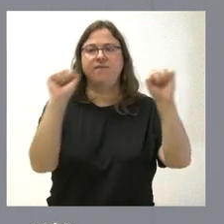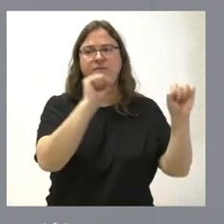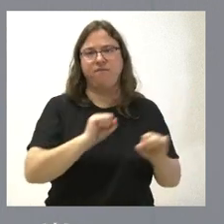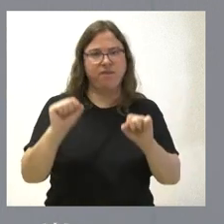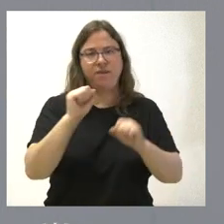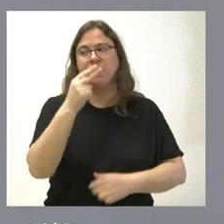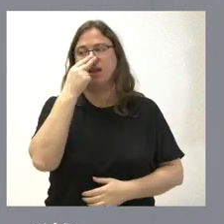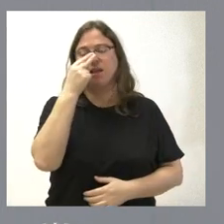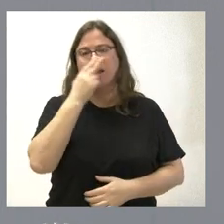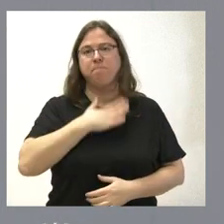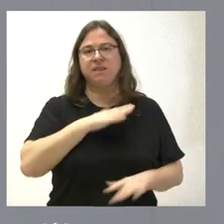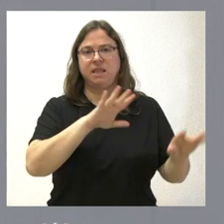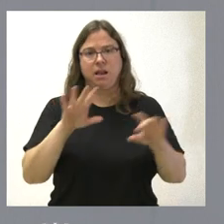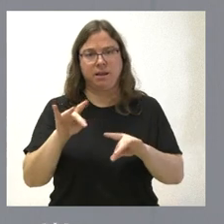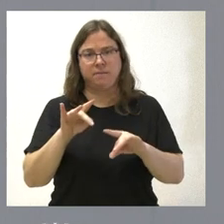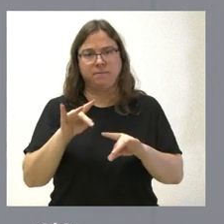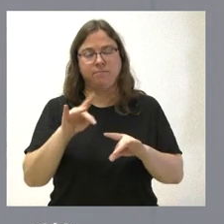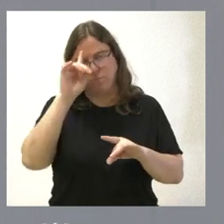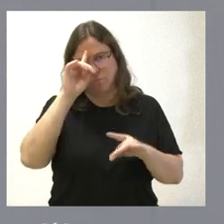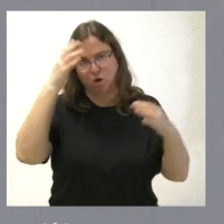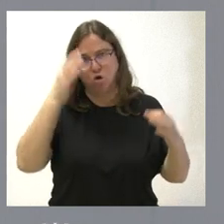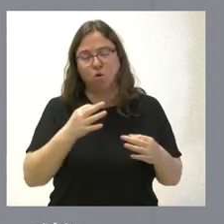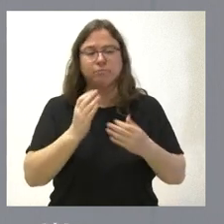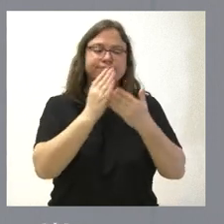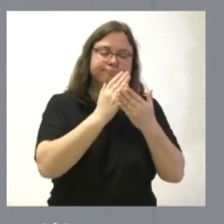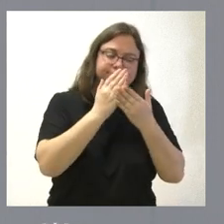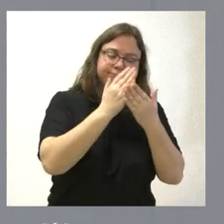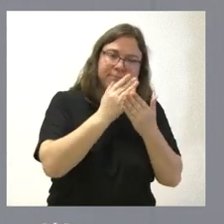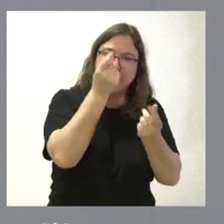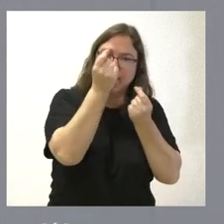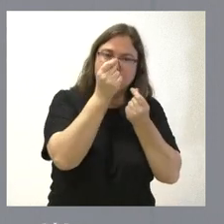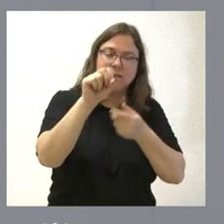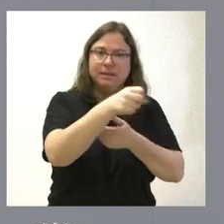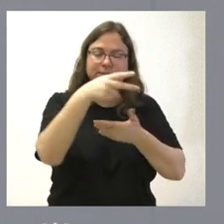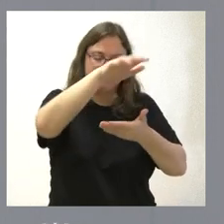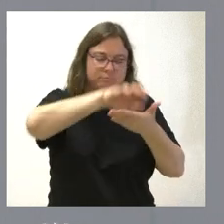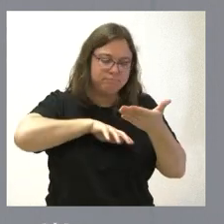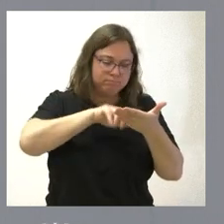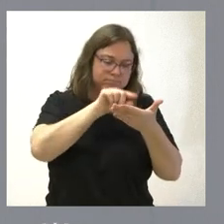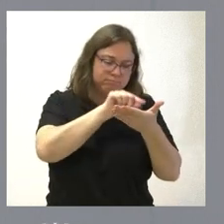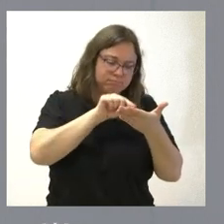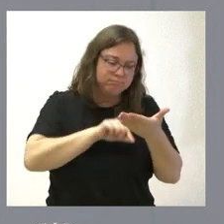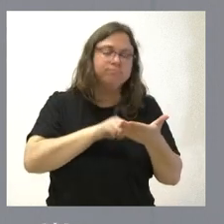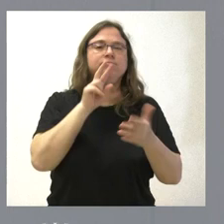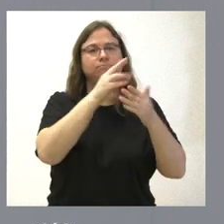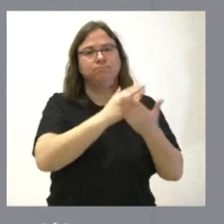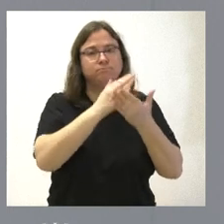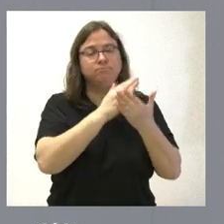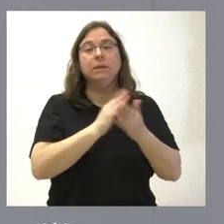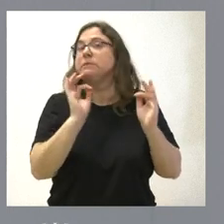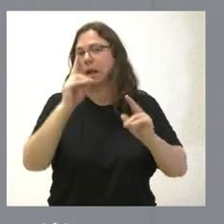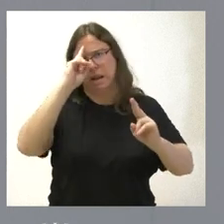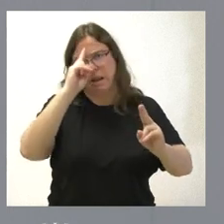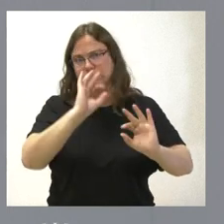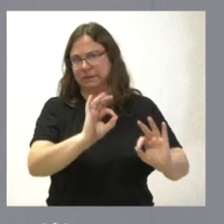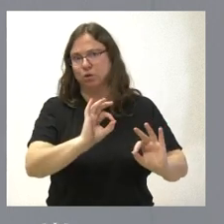de nuestra tierra naturalmente que estudiaremos con detalle esta decisión judicial siempre desde el respeto